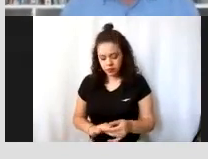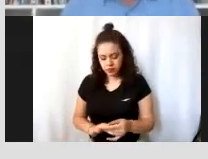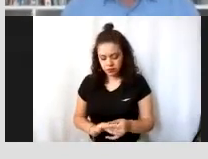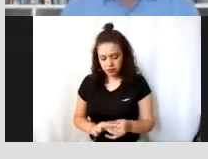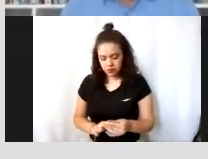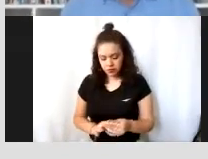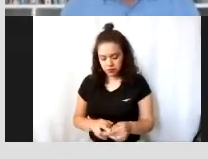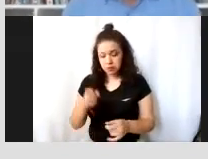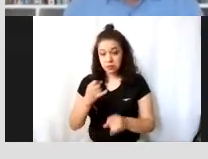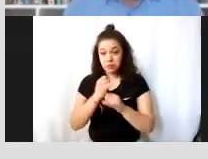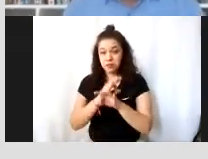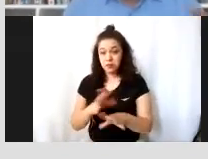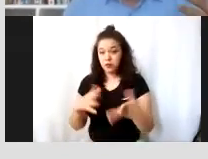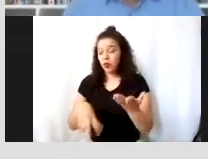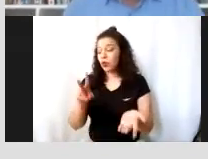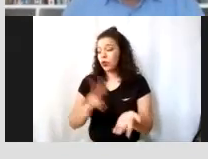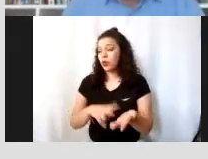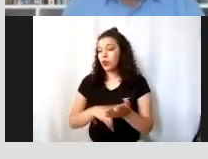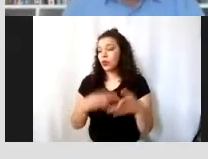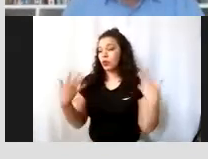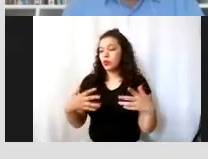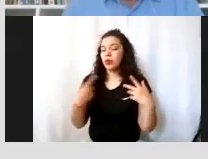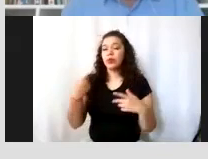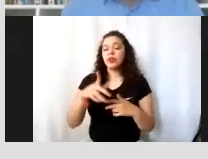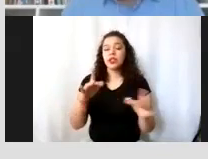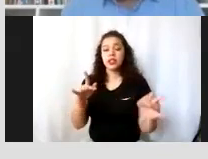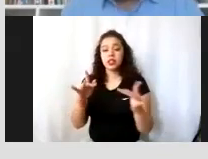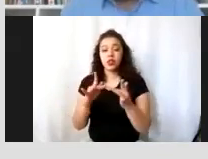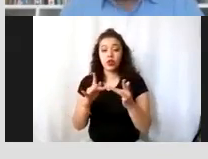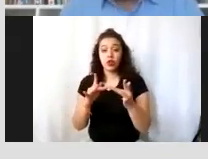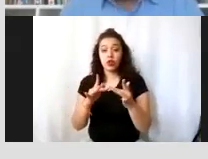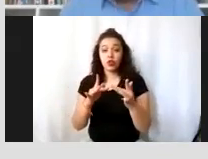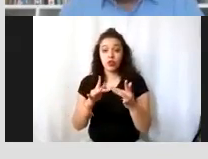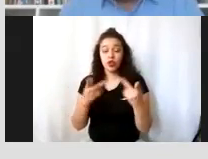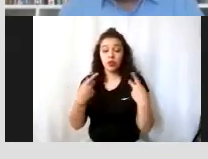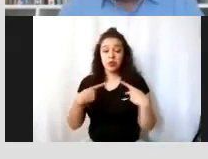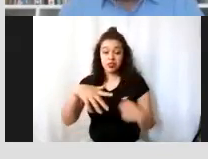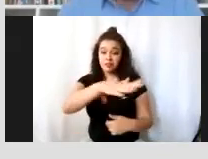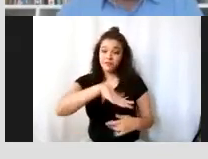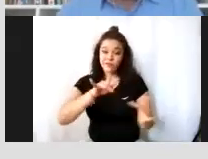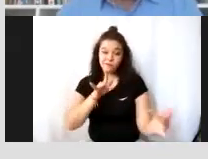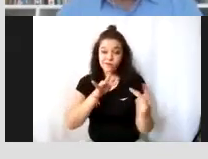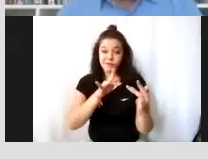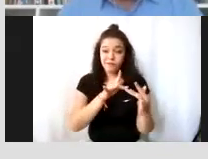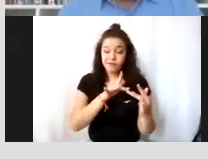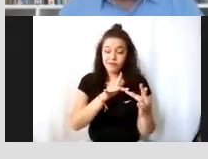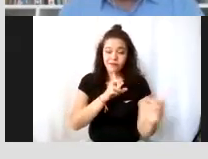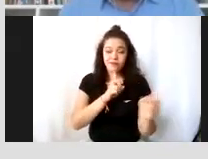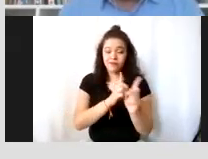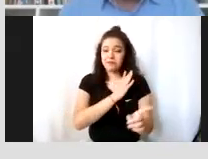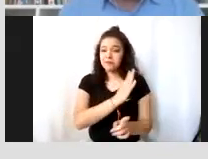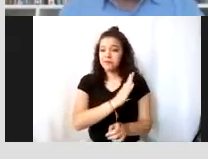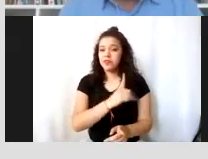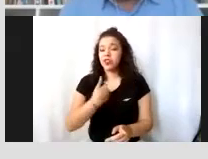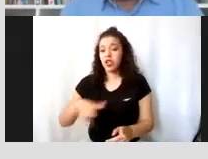son valiosísimos, porque ustedes están trabajando directamente pues, con población. Y eso nos puede ayudar, puede ayudar al